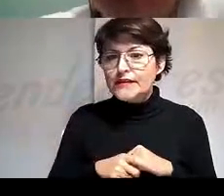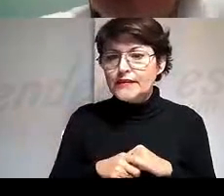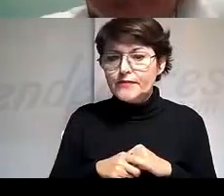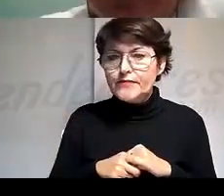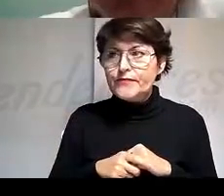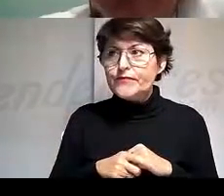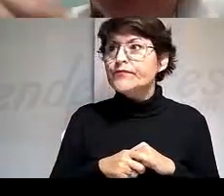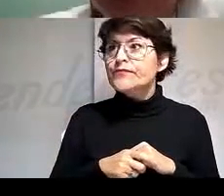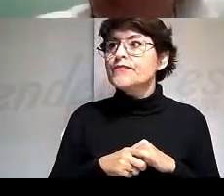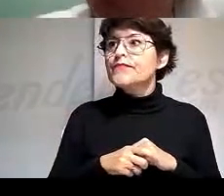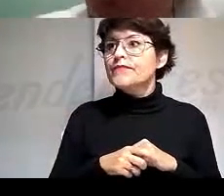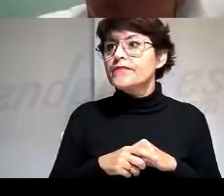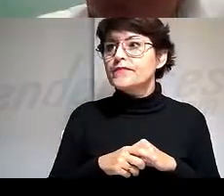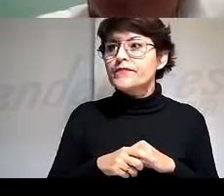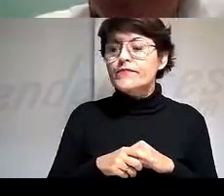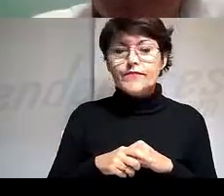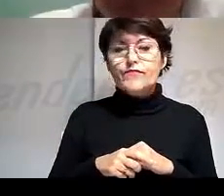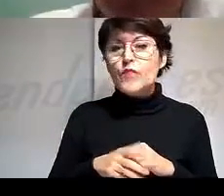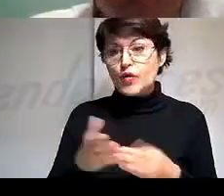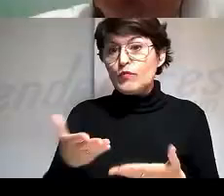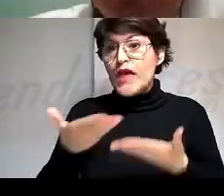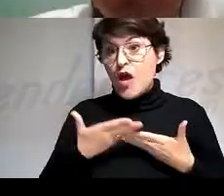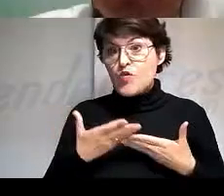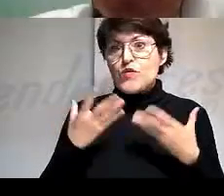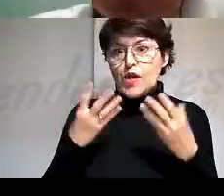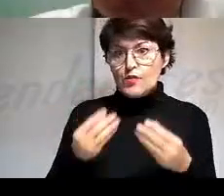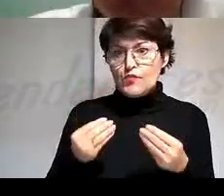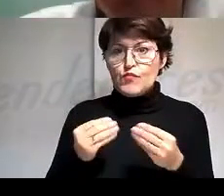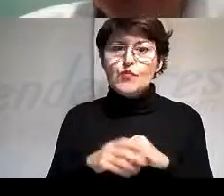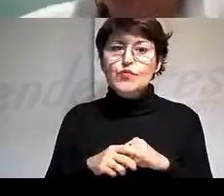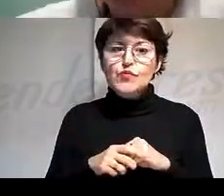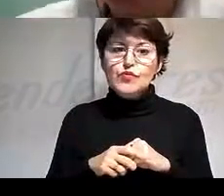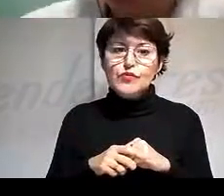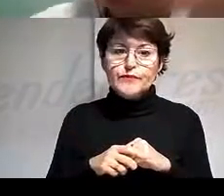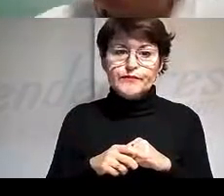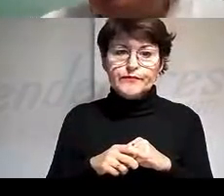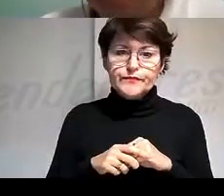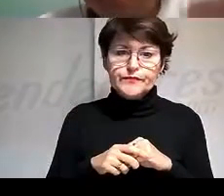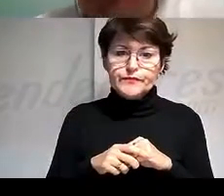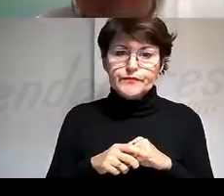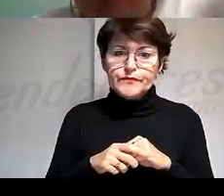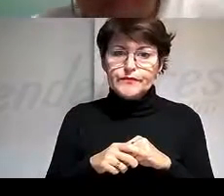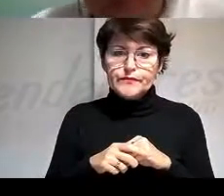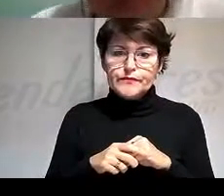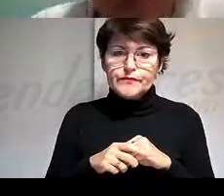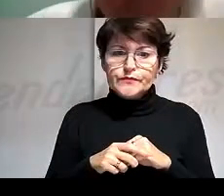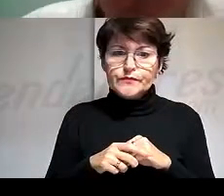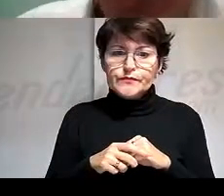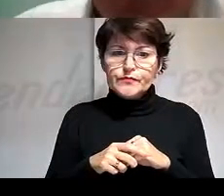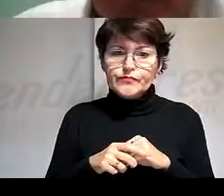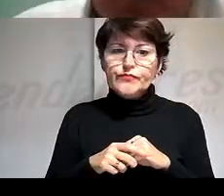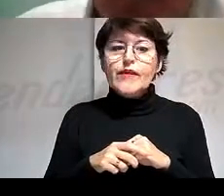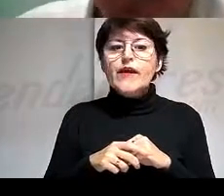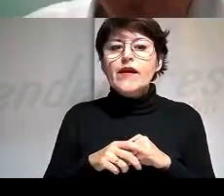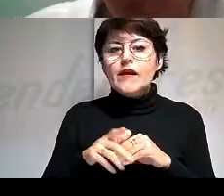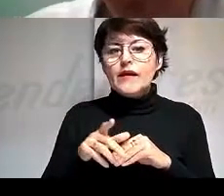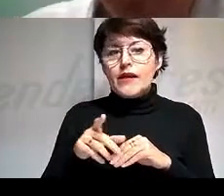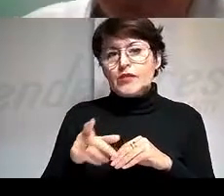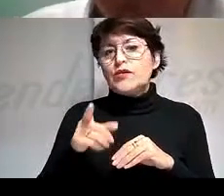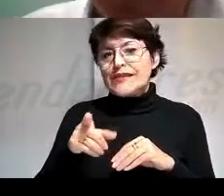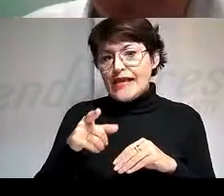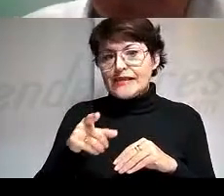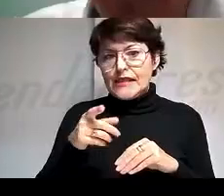oligoelementos, en minerales y eso, o sea que nos puede venir de perlas. Este además tiene el añadido del sulfato de glucosamina y el sulfato